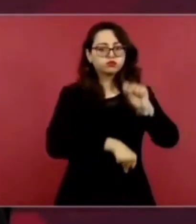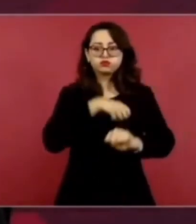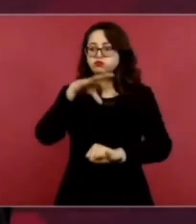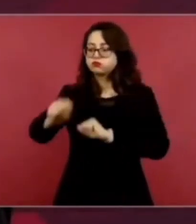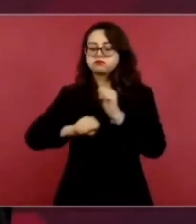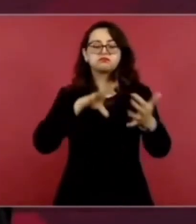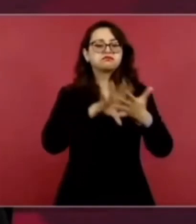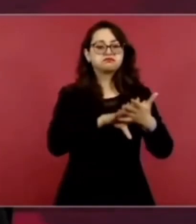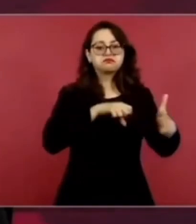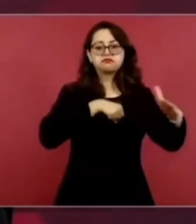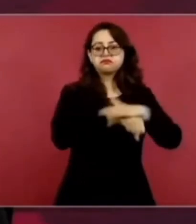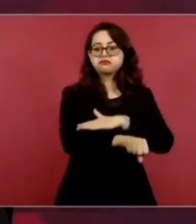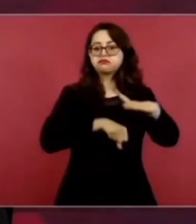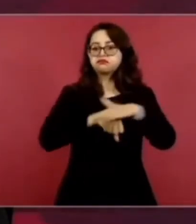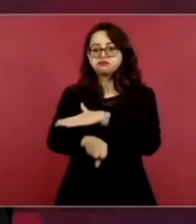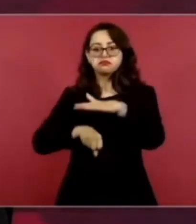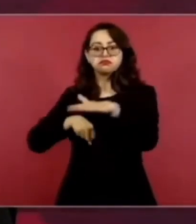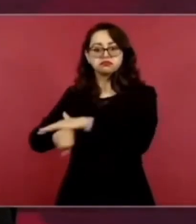anterior,